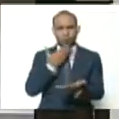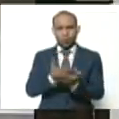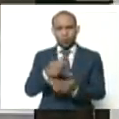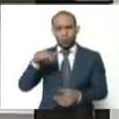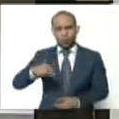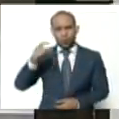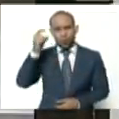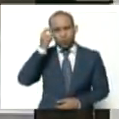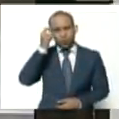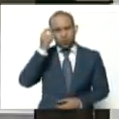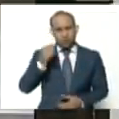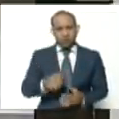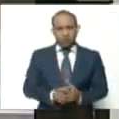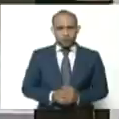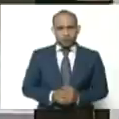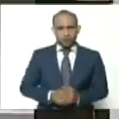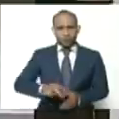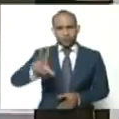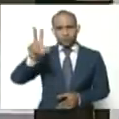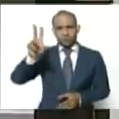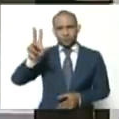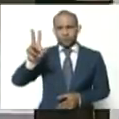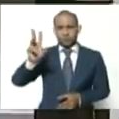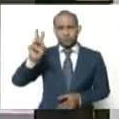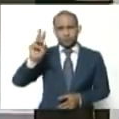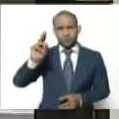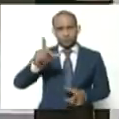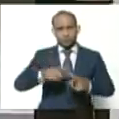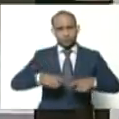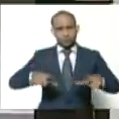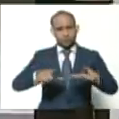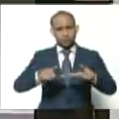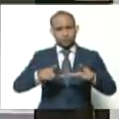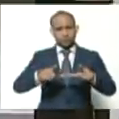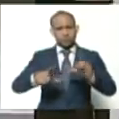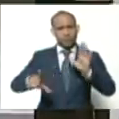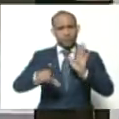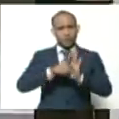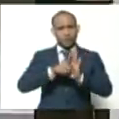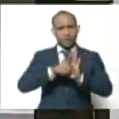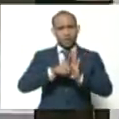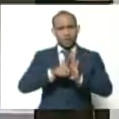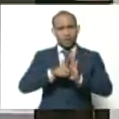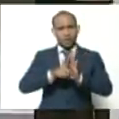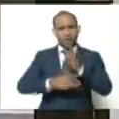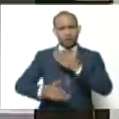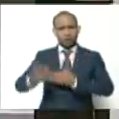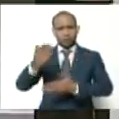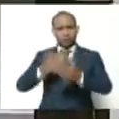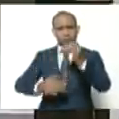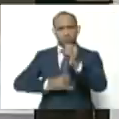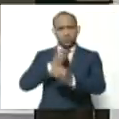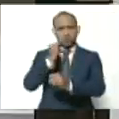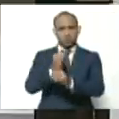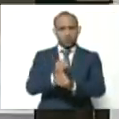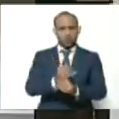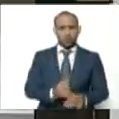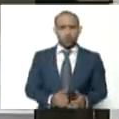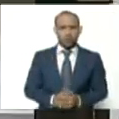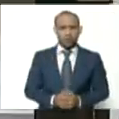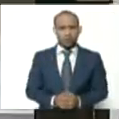hoy. En tercer lugar, la ley de cooperación internacional, que va a ser aprobada este año, muy importante.